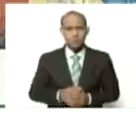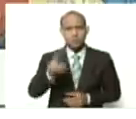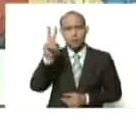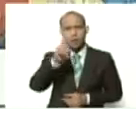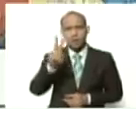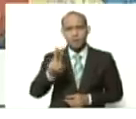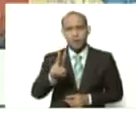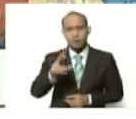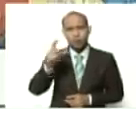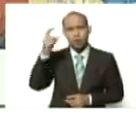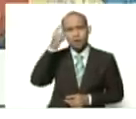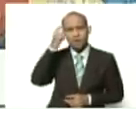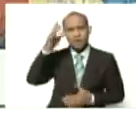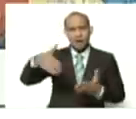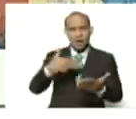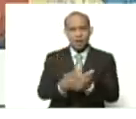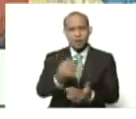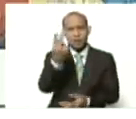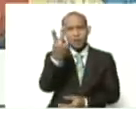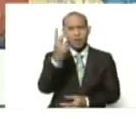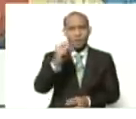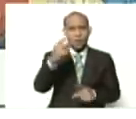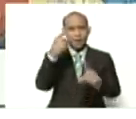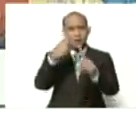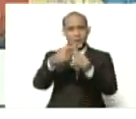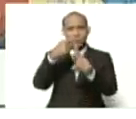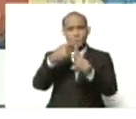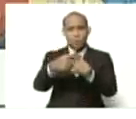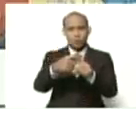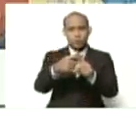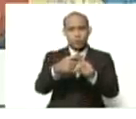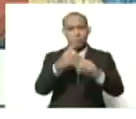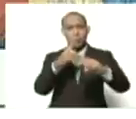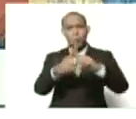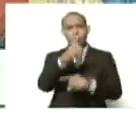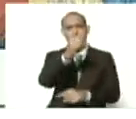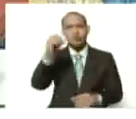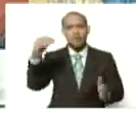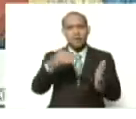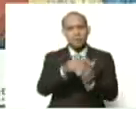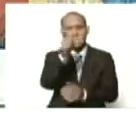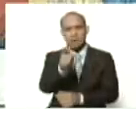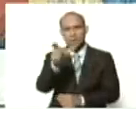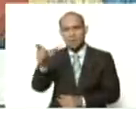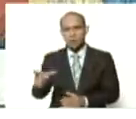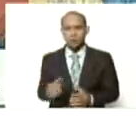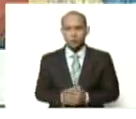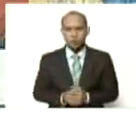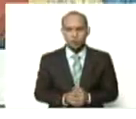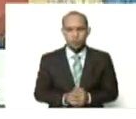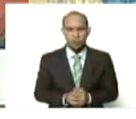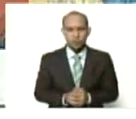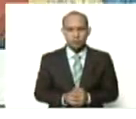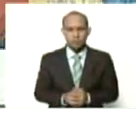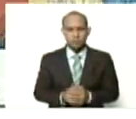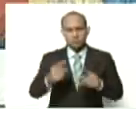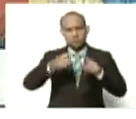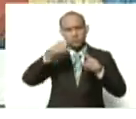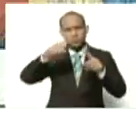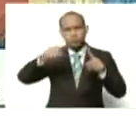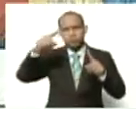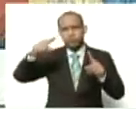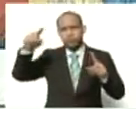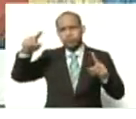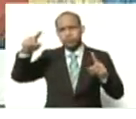Venezuela tiene a la fecha 20 casos activos por 100.000 habitantes. Las tasas de casos activos